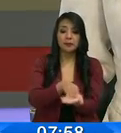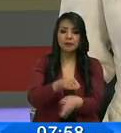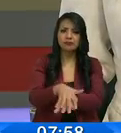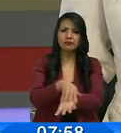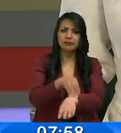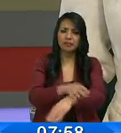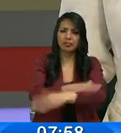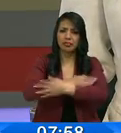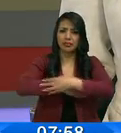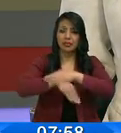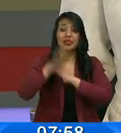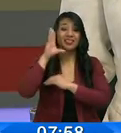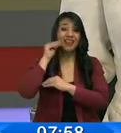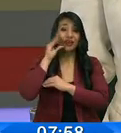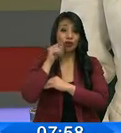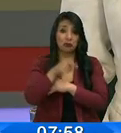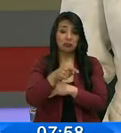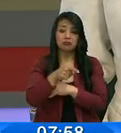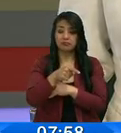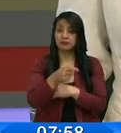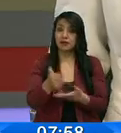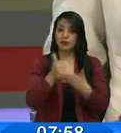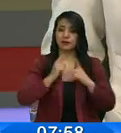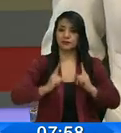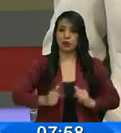tiene asentamientos de varias culturas ancestrales.